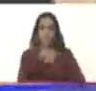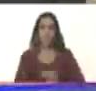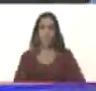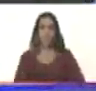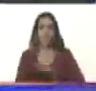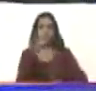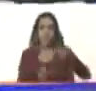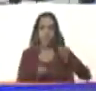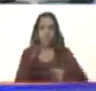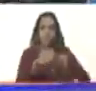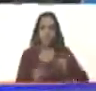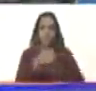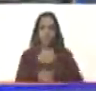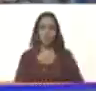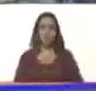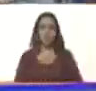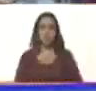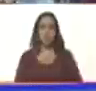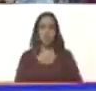Justicia.